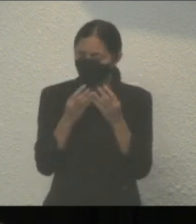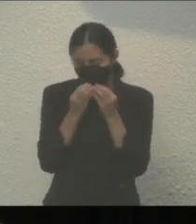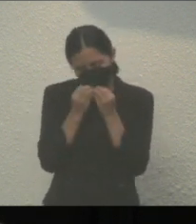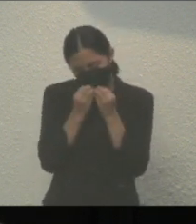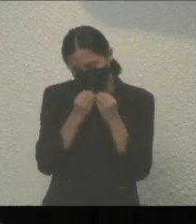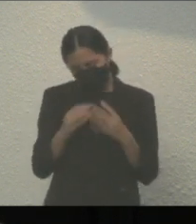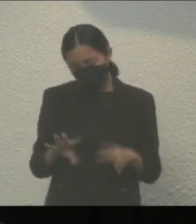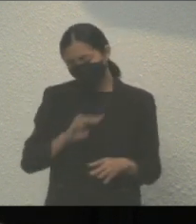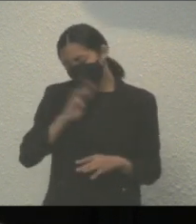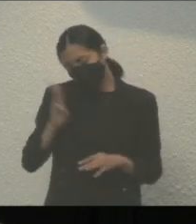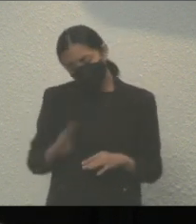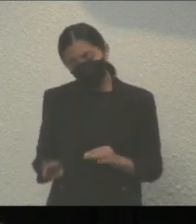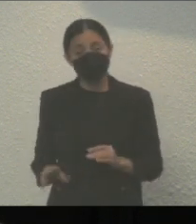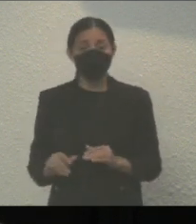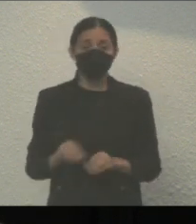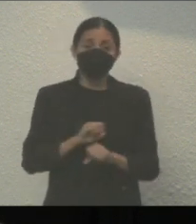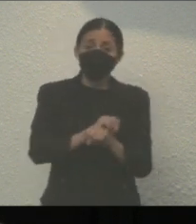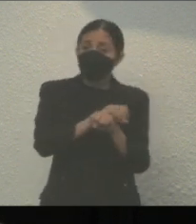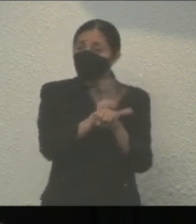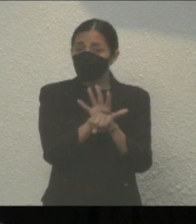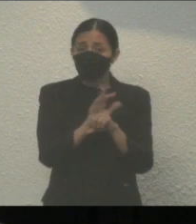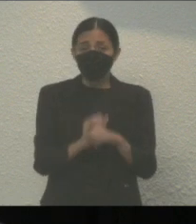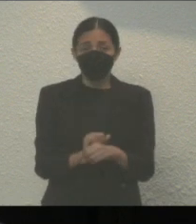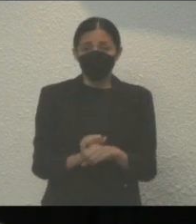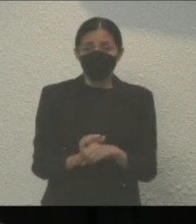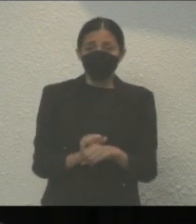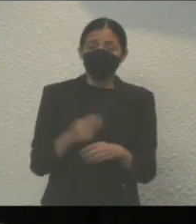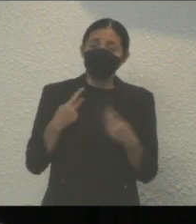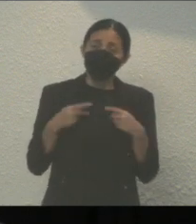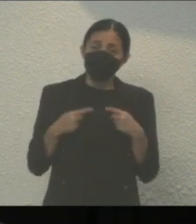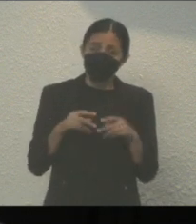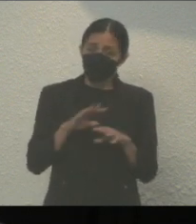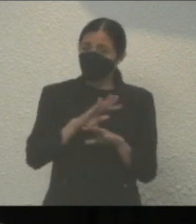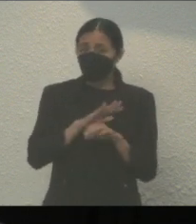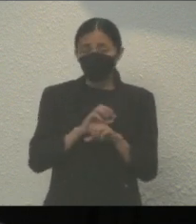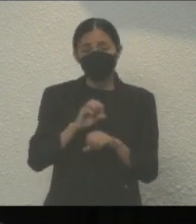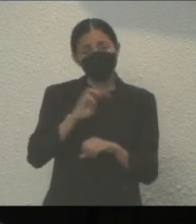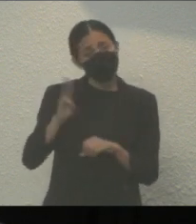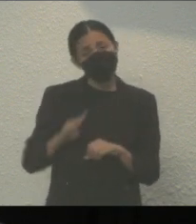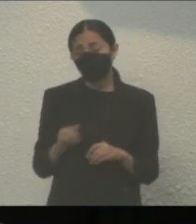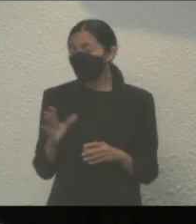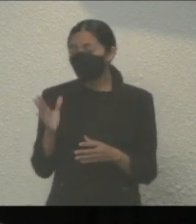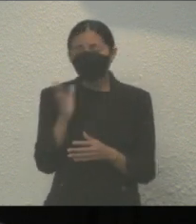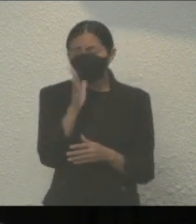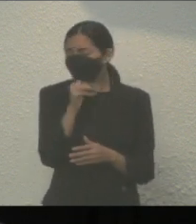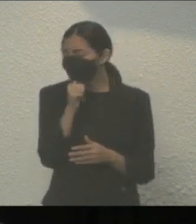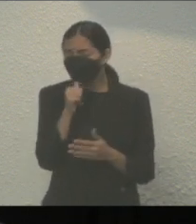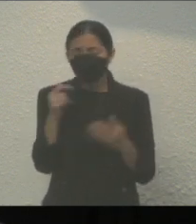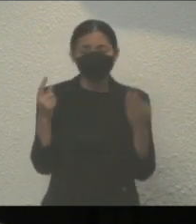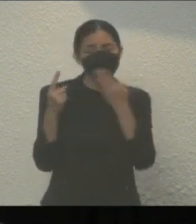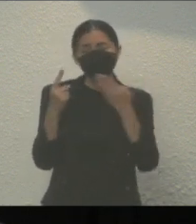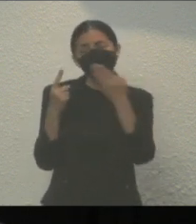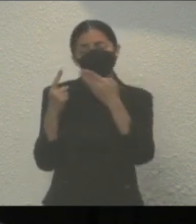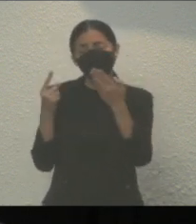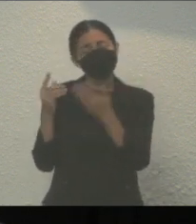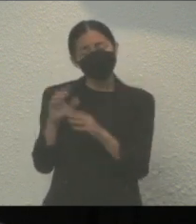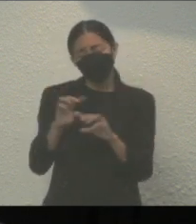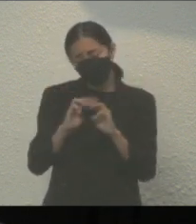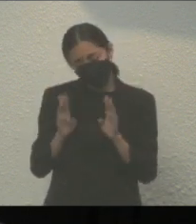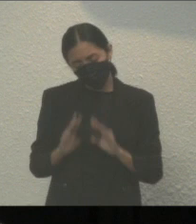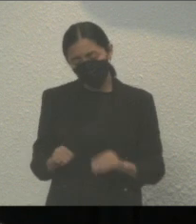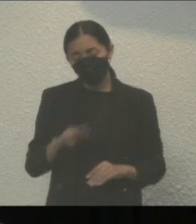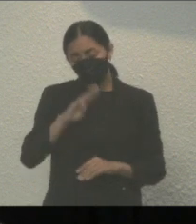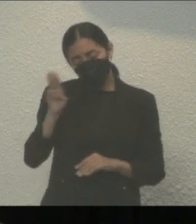en la lucha contra el SARS-CoV-2, a los pacientes que no lograron salir triunfantes de este